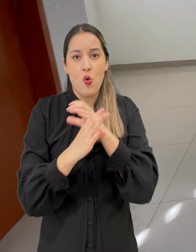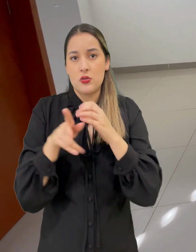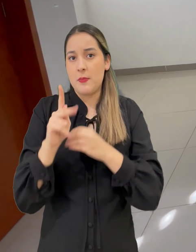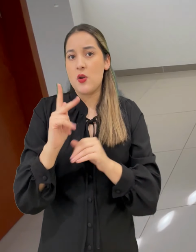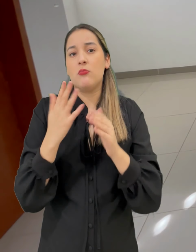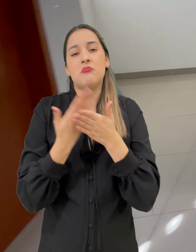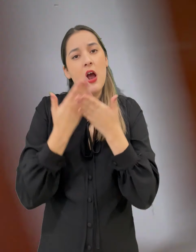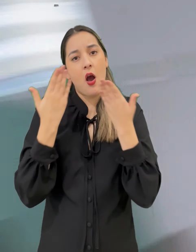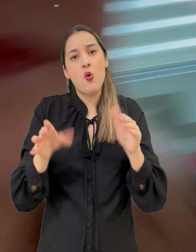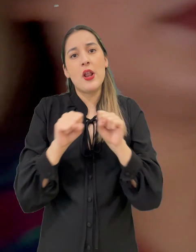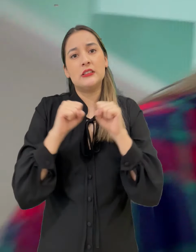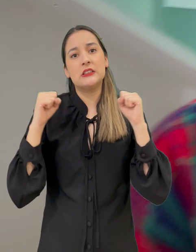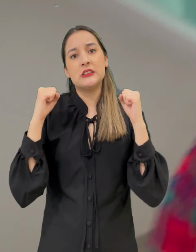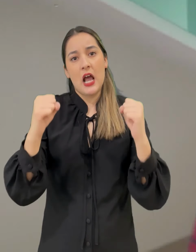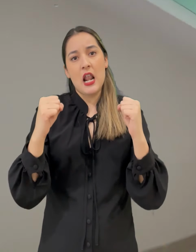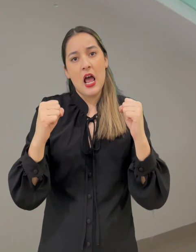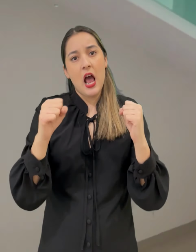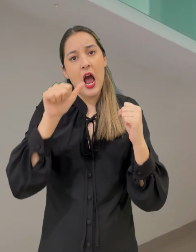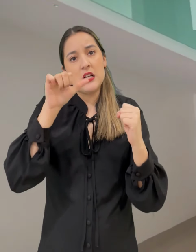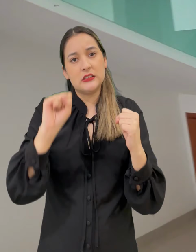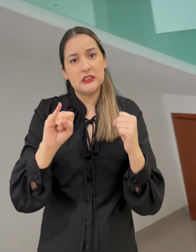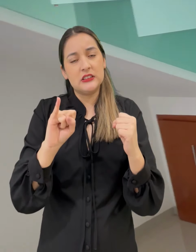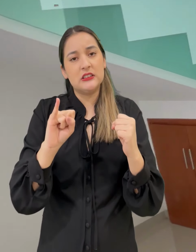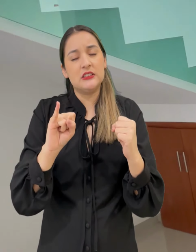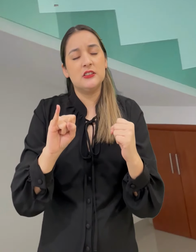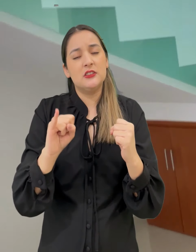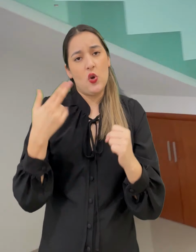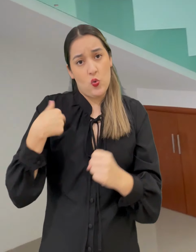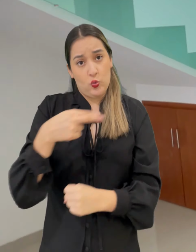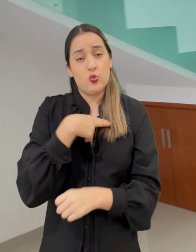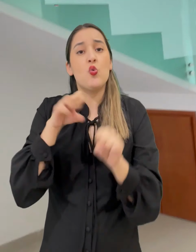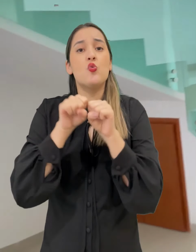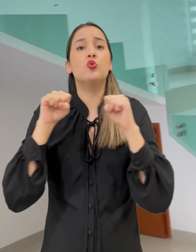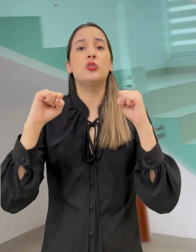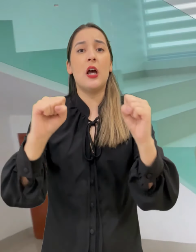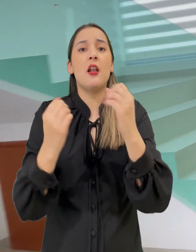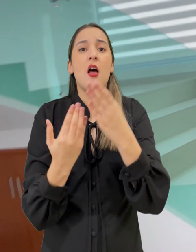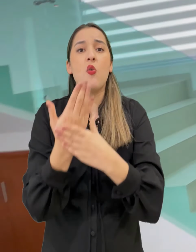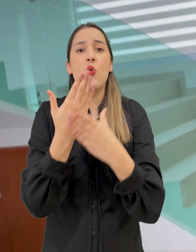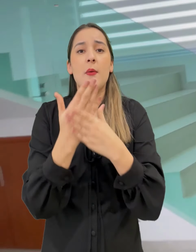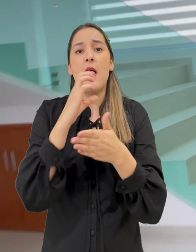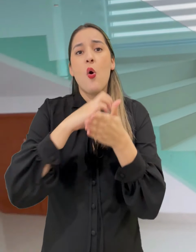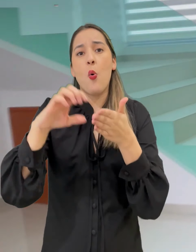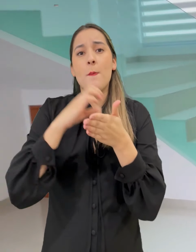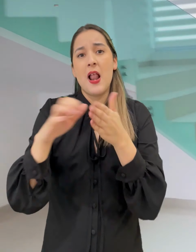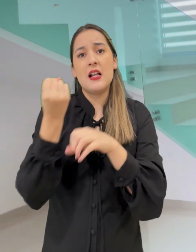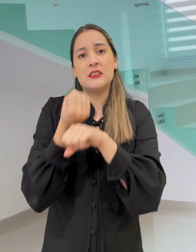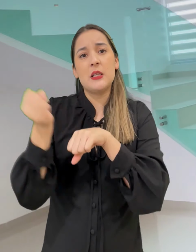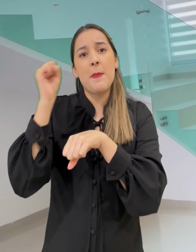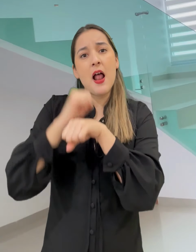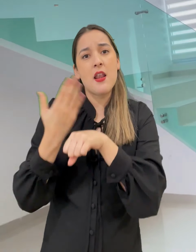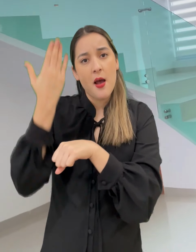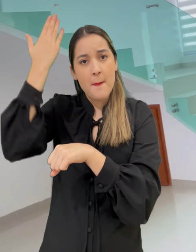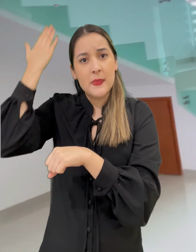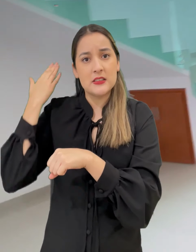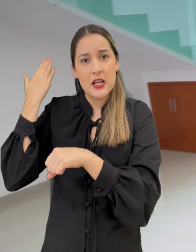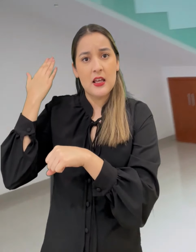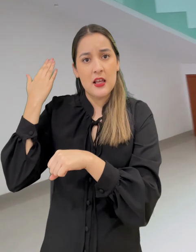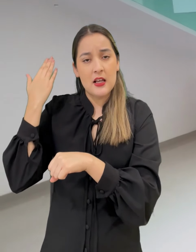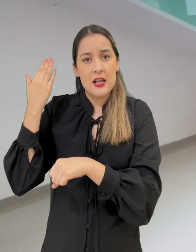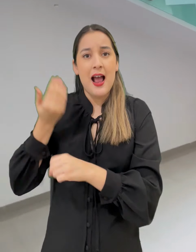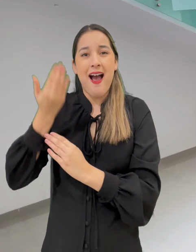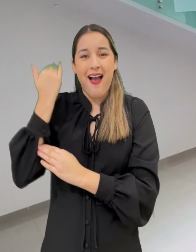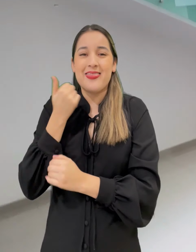está la sala ahorita la ordenamos creo que la semana pasada y ya no estaba del color original